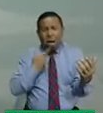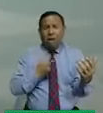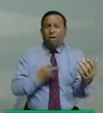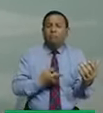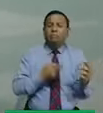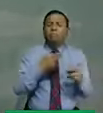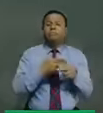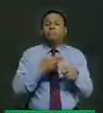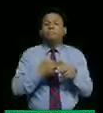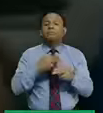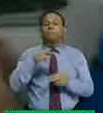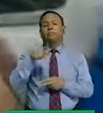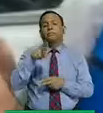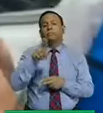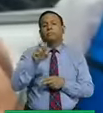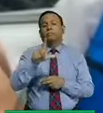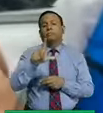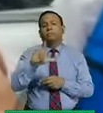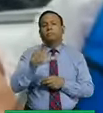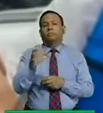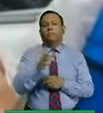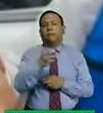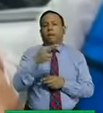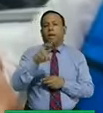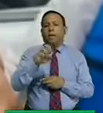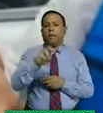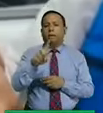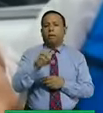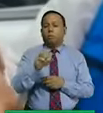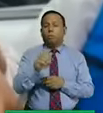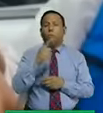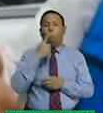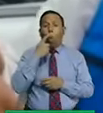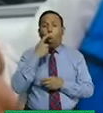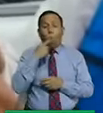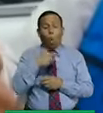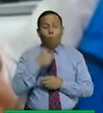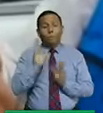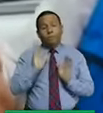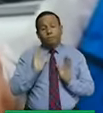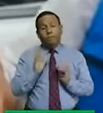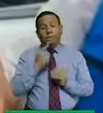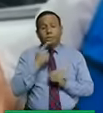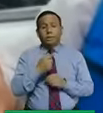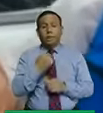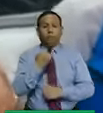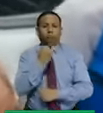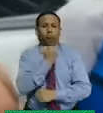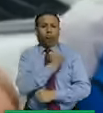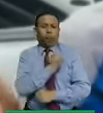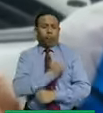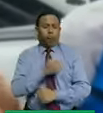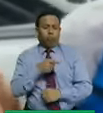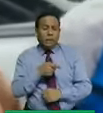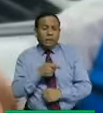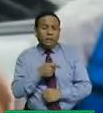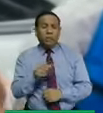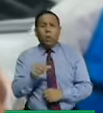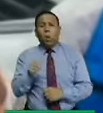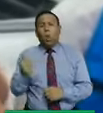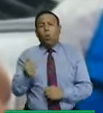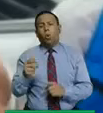se llamó Paul Erazo. Solamente se sabe que una persona de sexo masculino, aparentemente con un tatuaje, ha sido el que ha atentado contra la